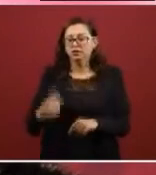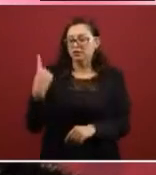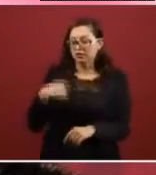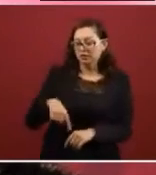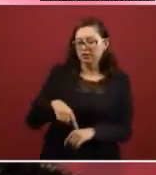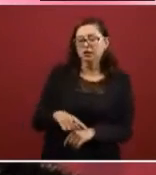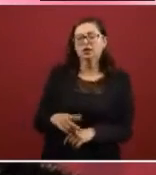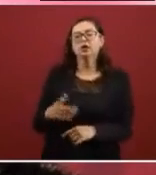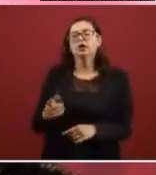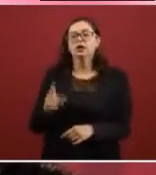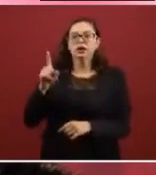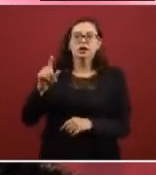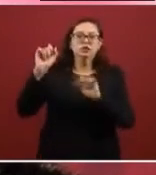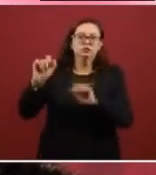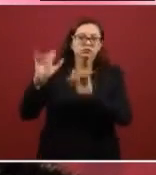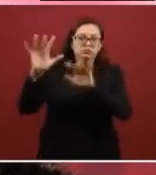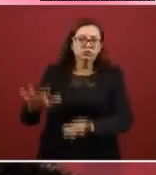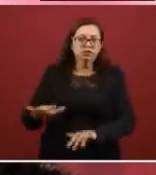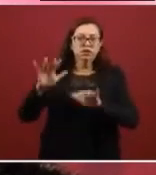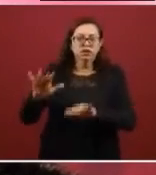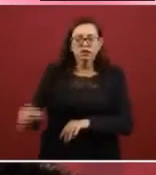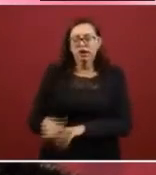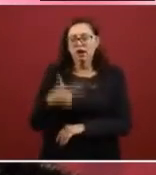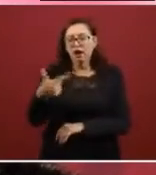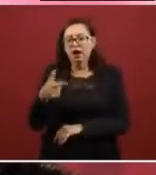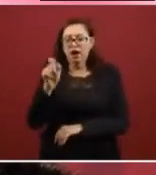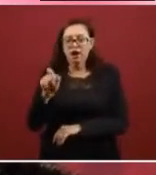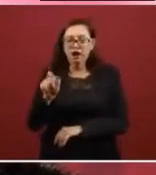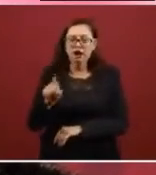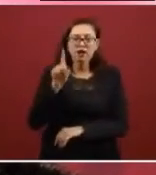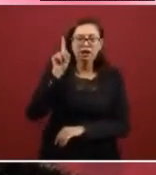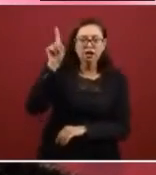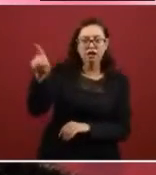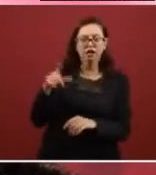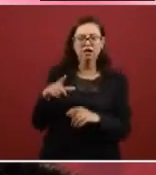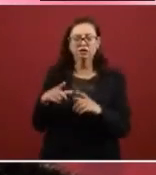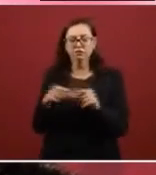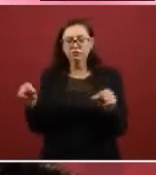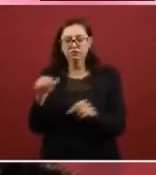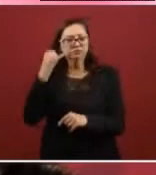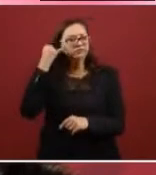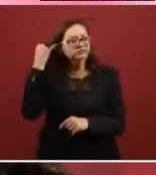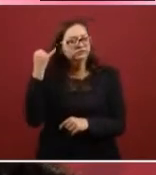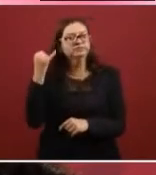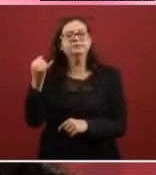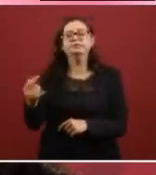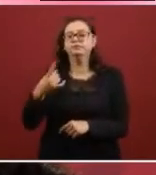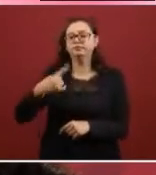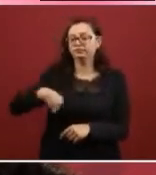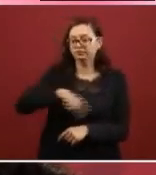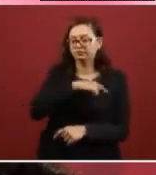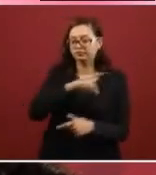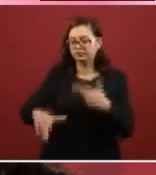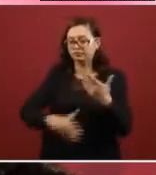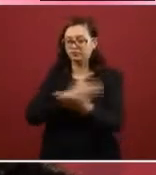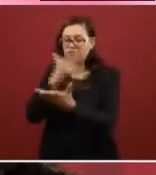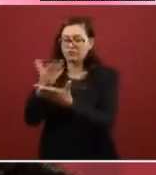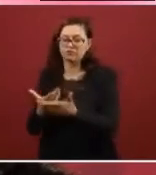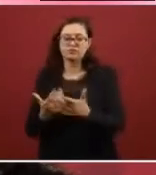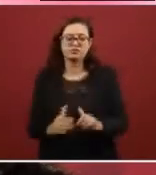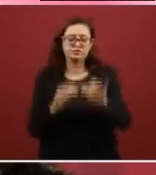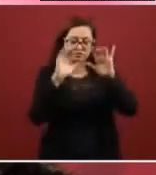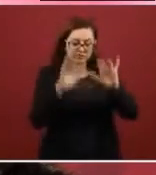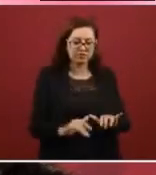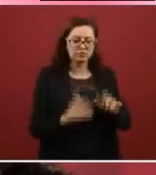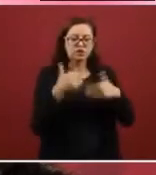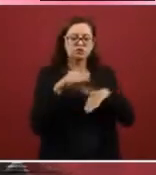denominada G20, recién realizada en Osaka, de que presentáramos Osaka, la tesis mexicana sobre